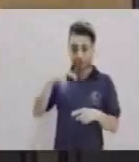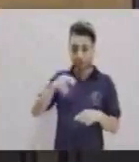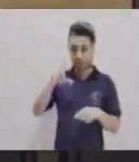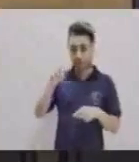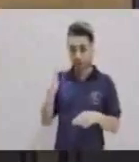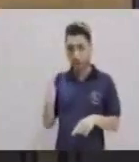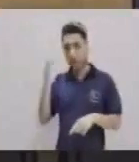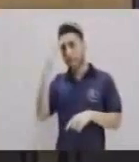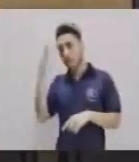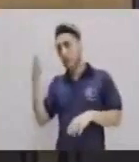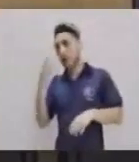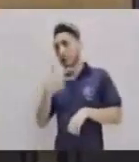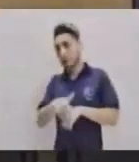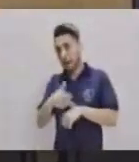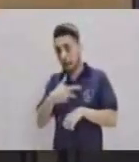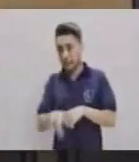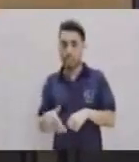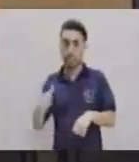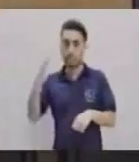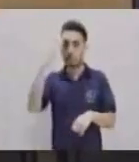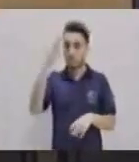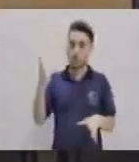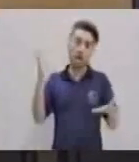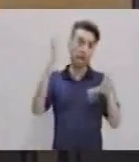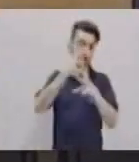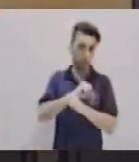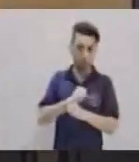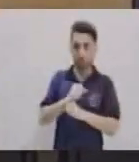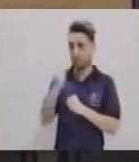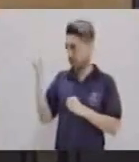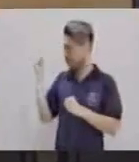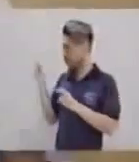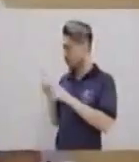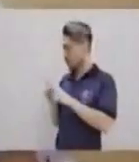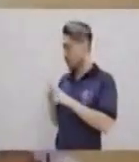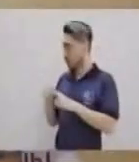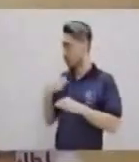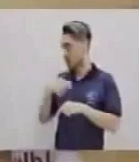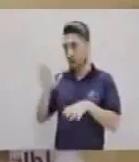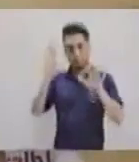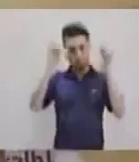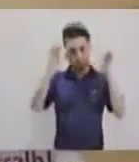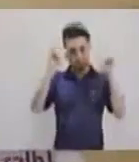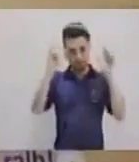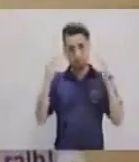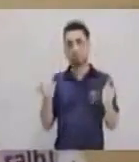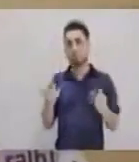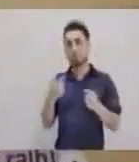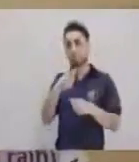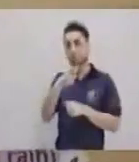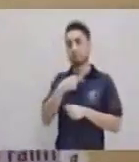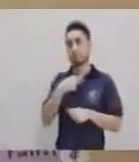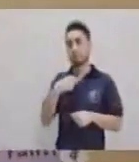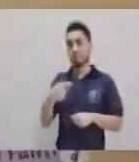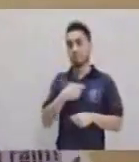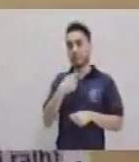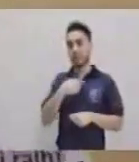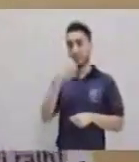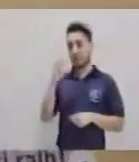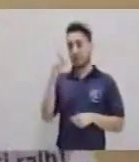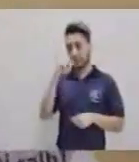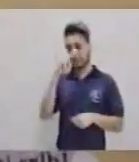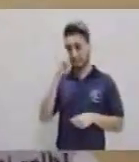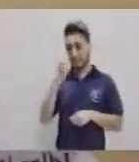buenas tardes. Rajnasuma, buenas noches. Me despido de ustedes, Stephanie